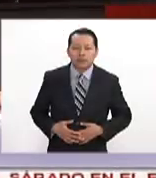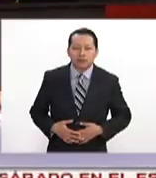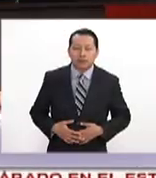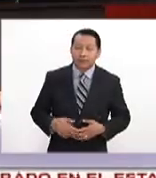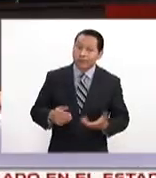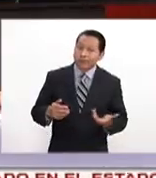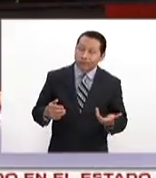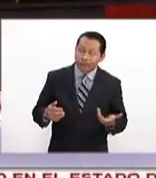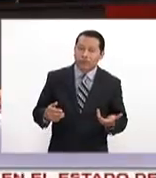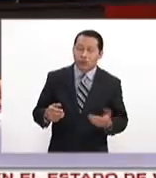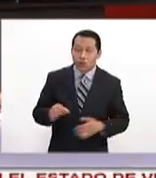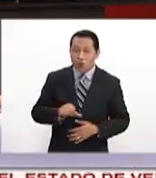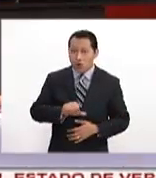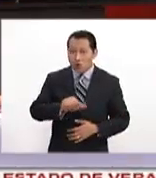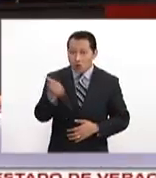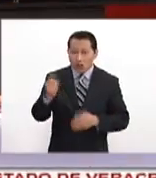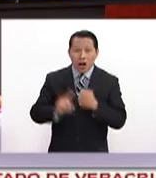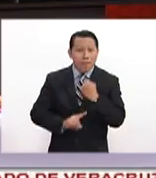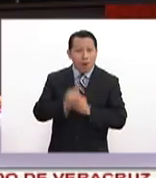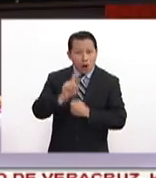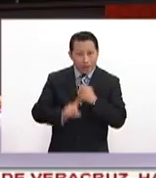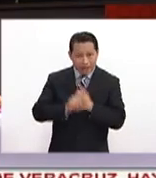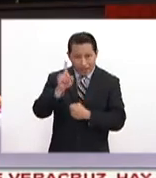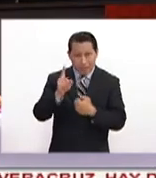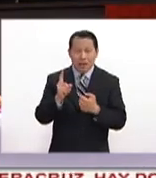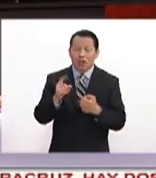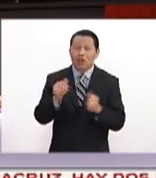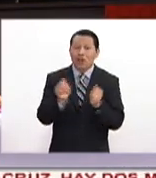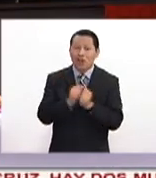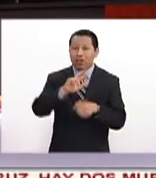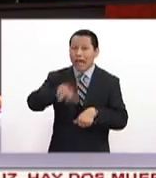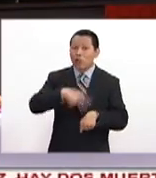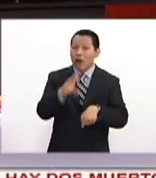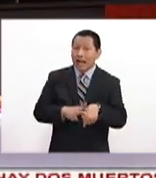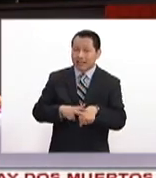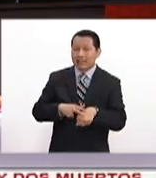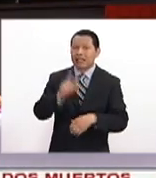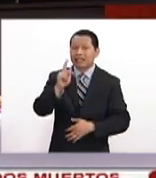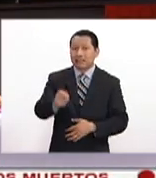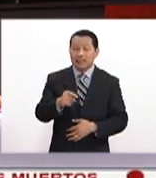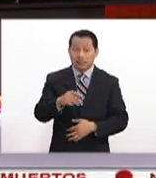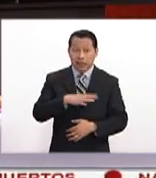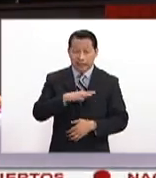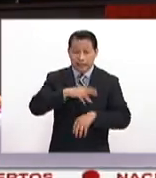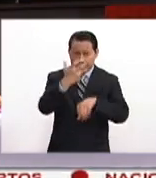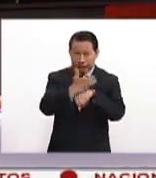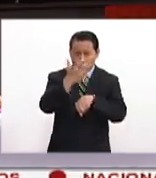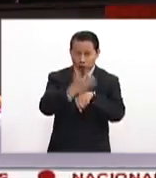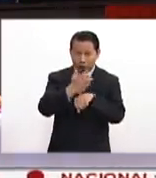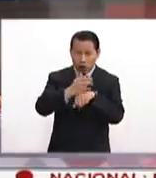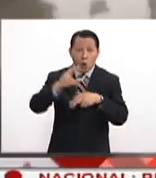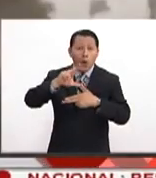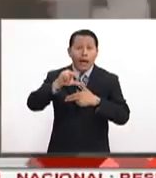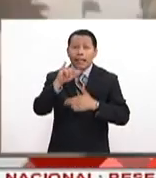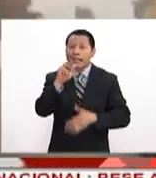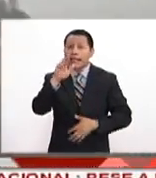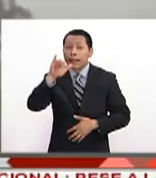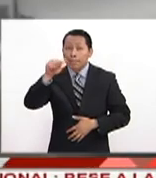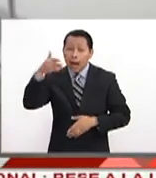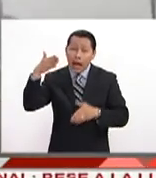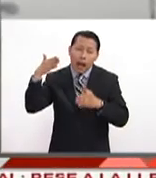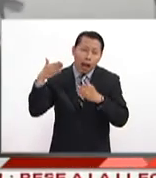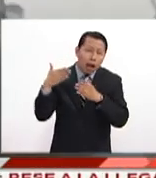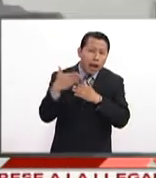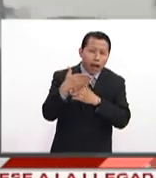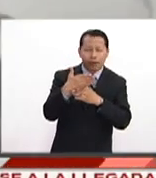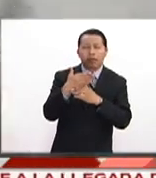Y en otro problema también relacionado con la naturaleza, durante su rumbo a los Estados Unidos, el huracán Irma se degradó